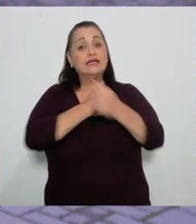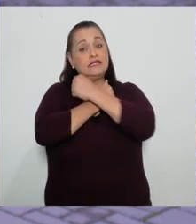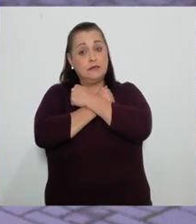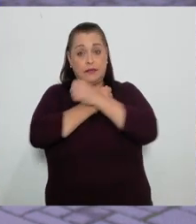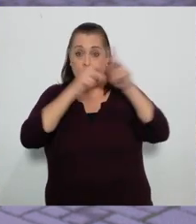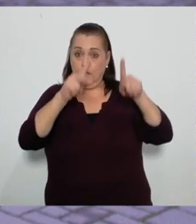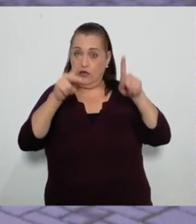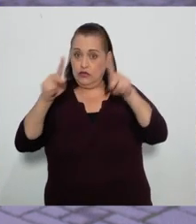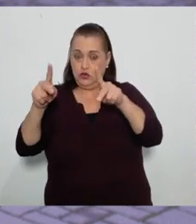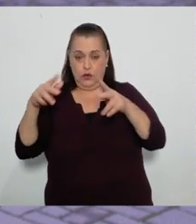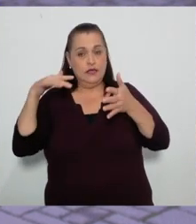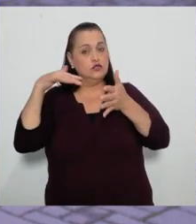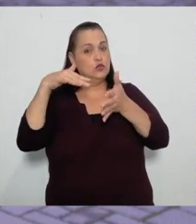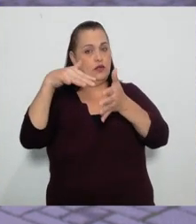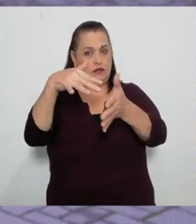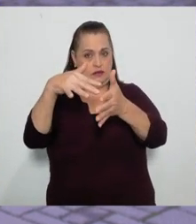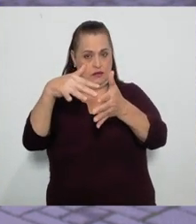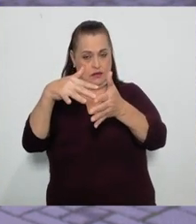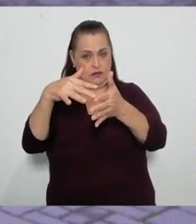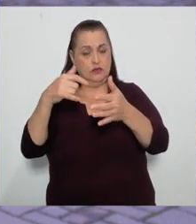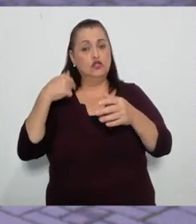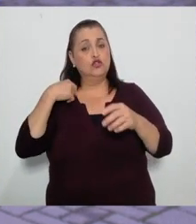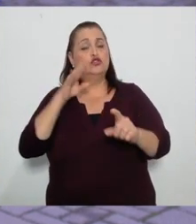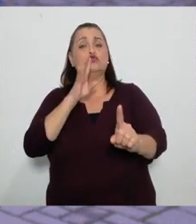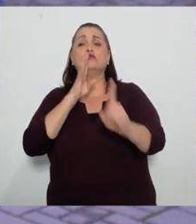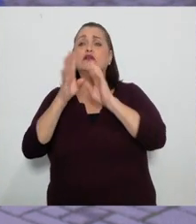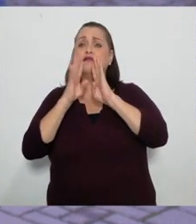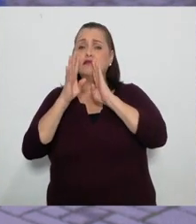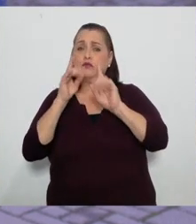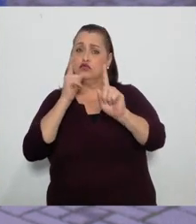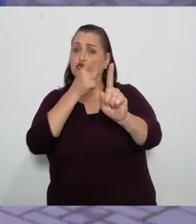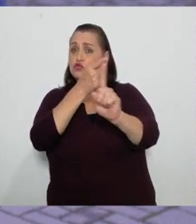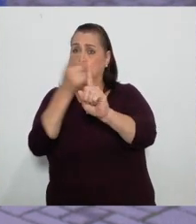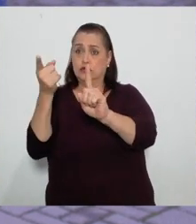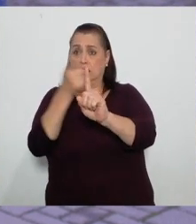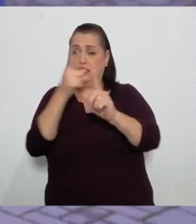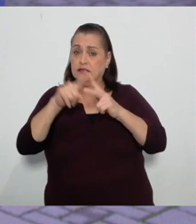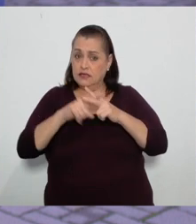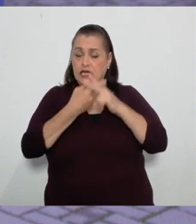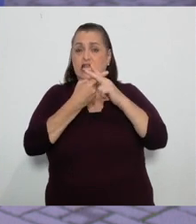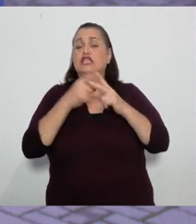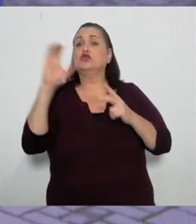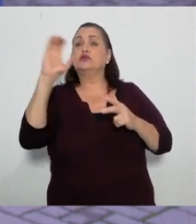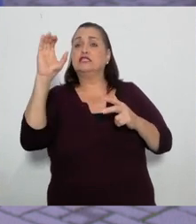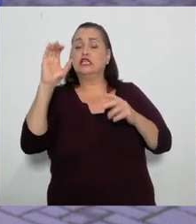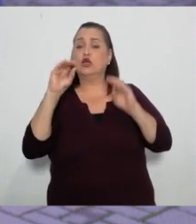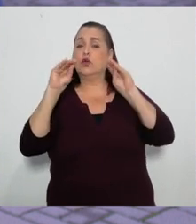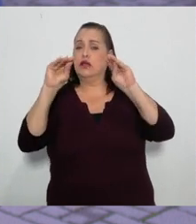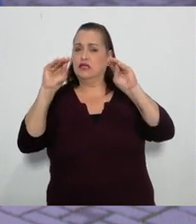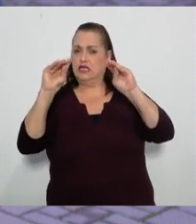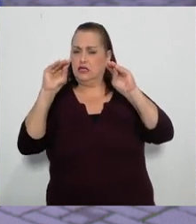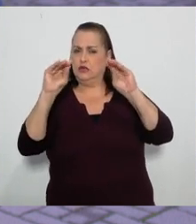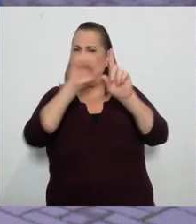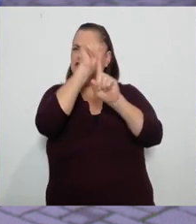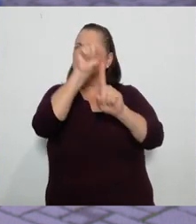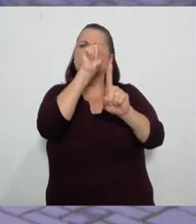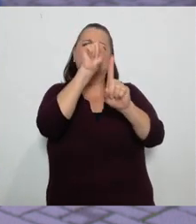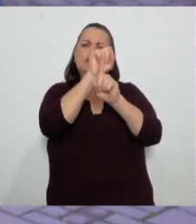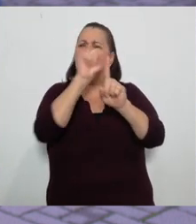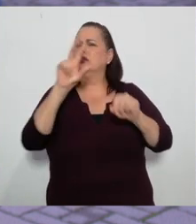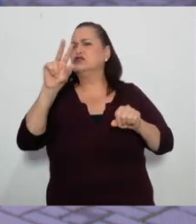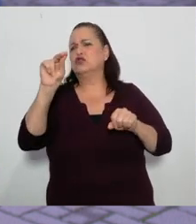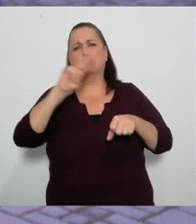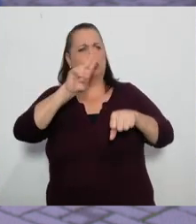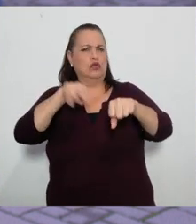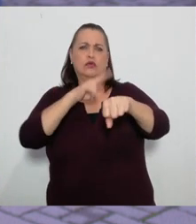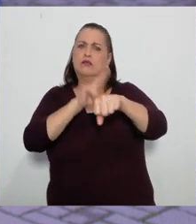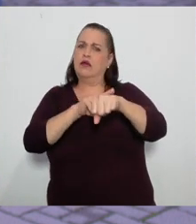Estimada población estudiantil, nos dirigimos a ustedes al inicio de este ciclo lectivo en circunstancias que no